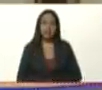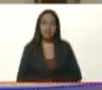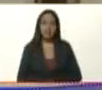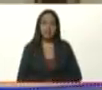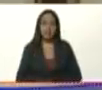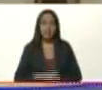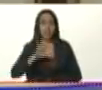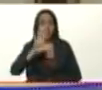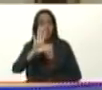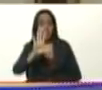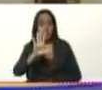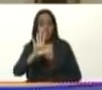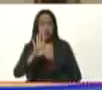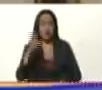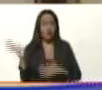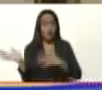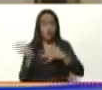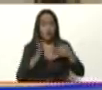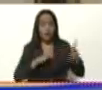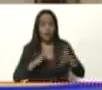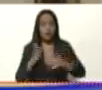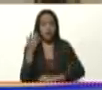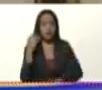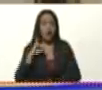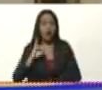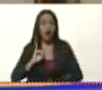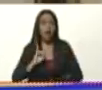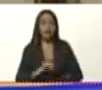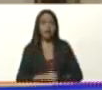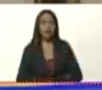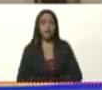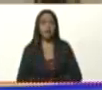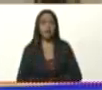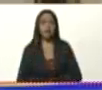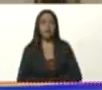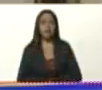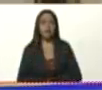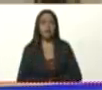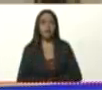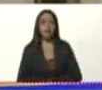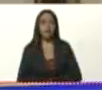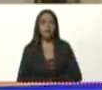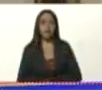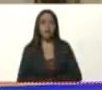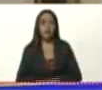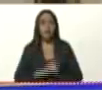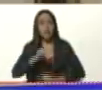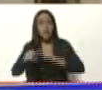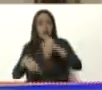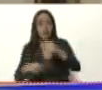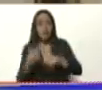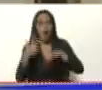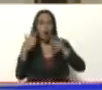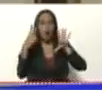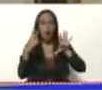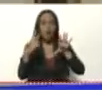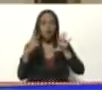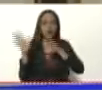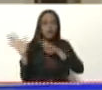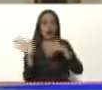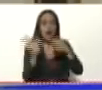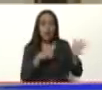fortaleza que hay que adecuarla con el Estado, con las instituciones, para toda esta etapa de